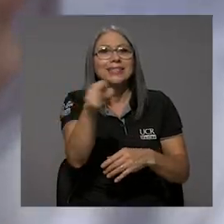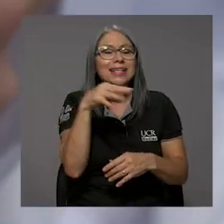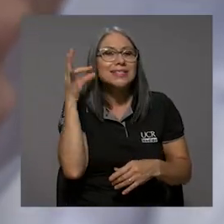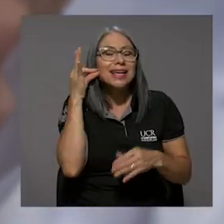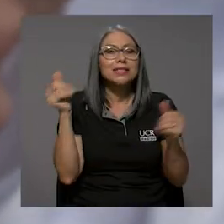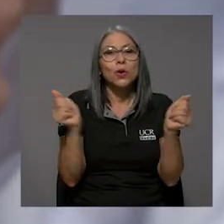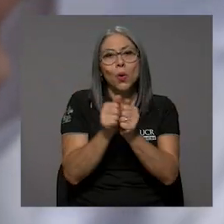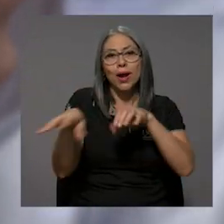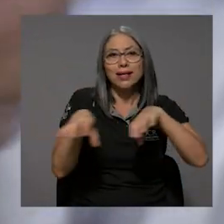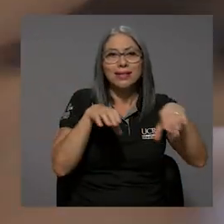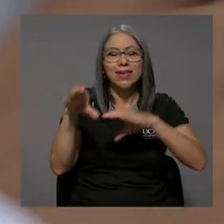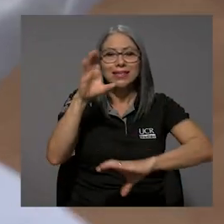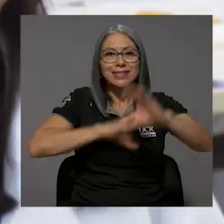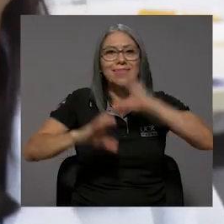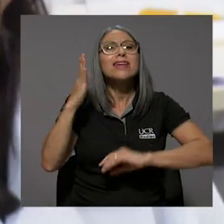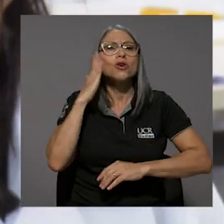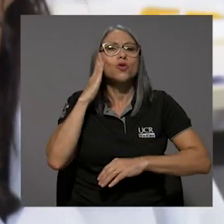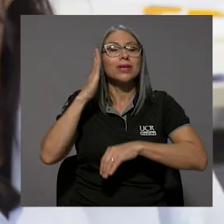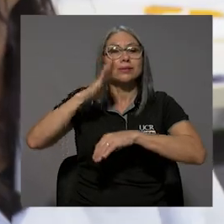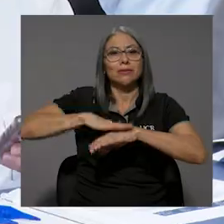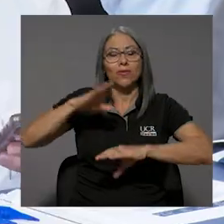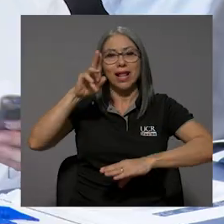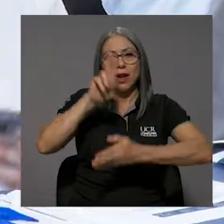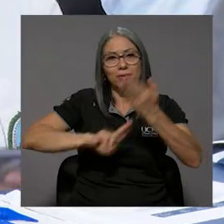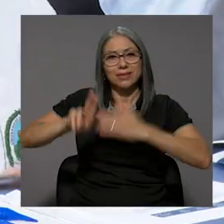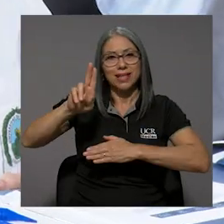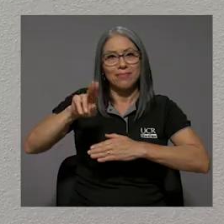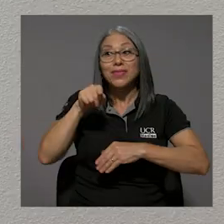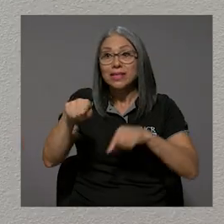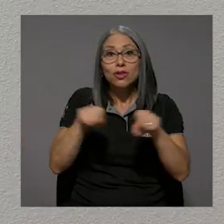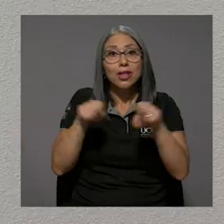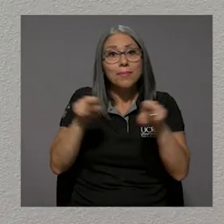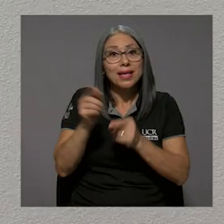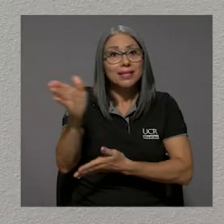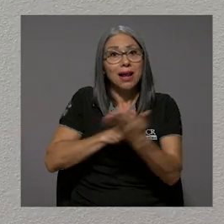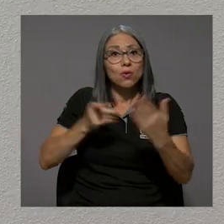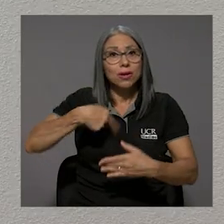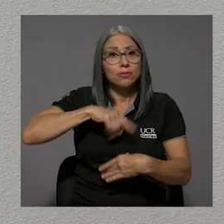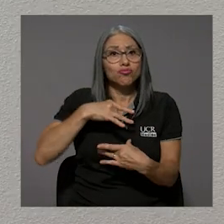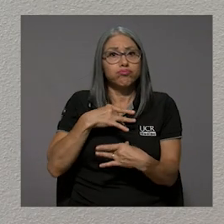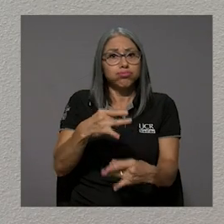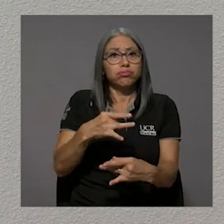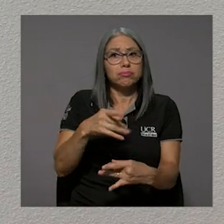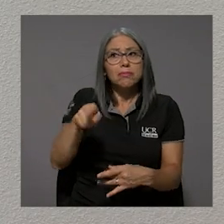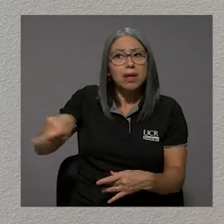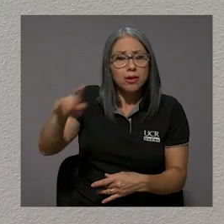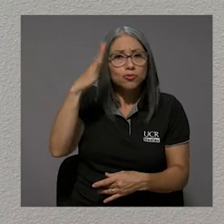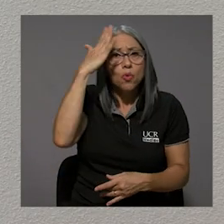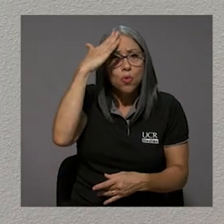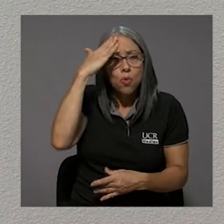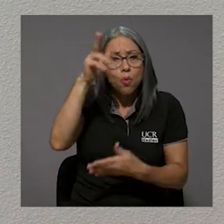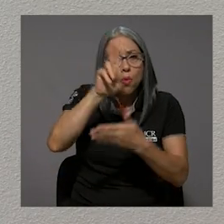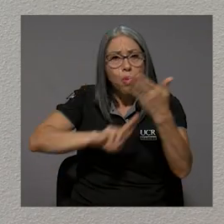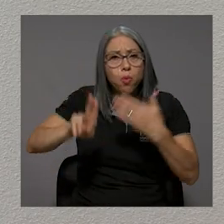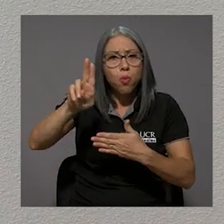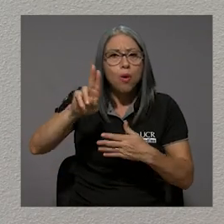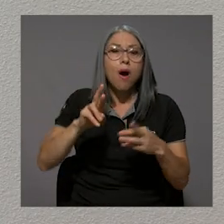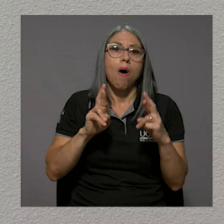que conozcan de la universidad, que también es otro aspecto que nos interesa, que conozcan de la universidad, que